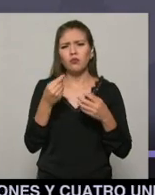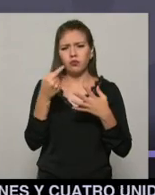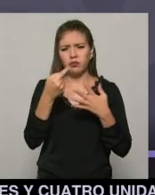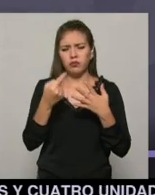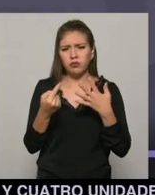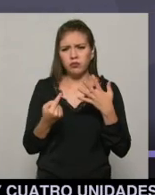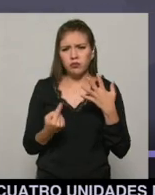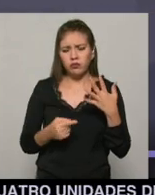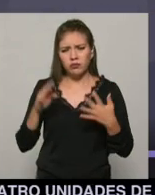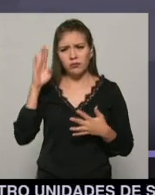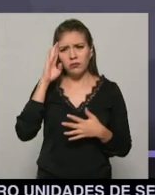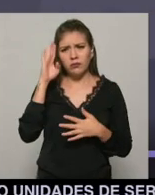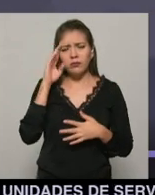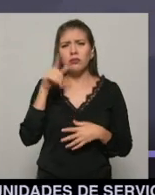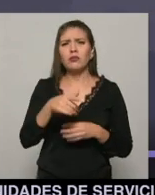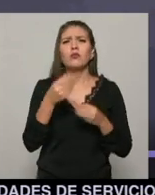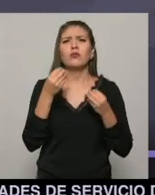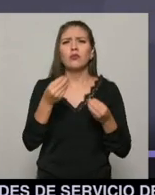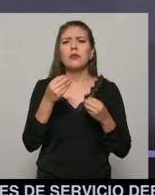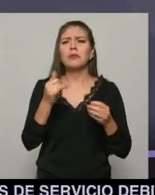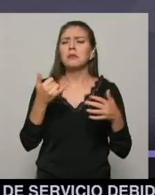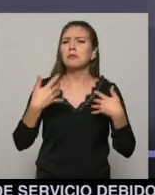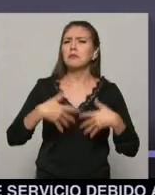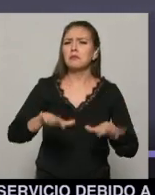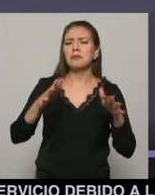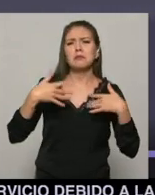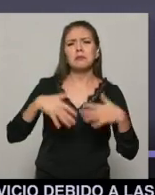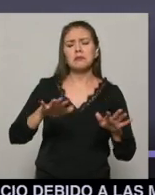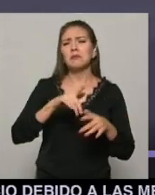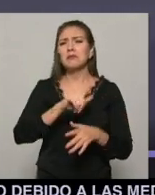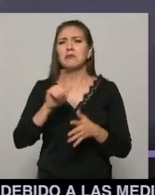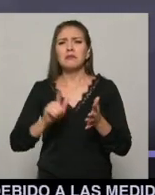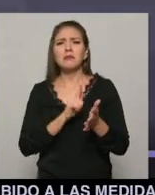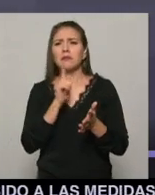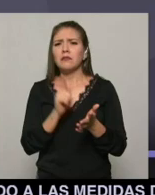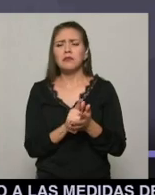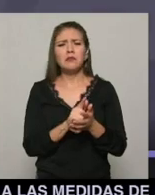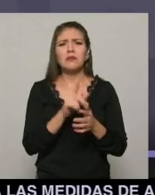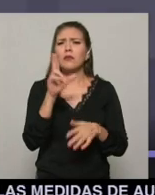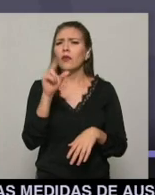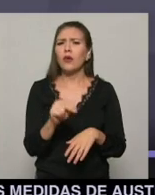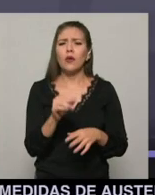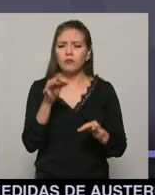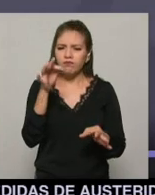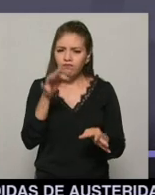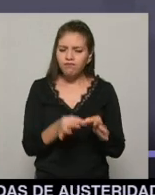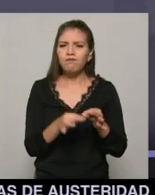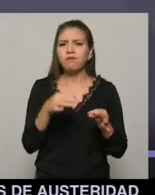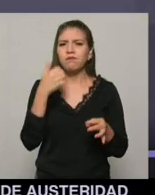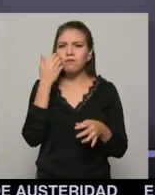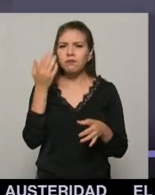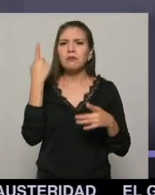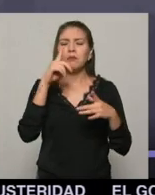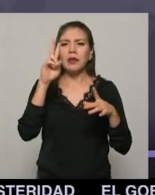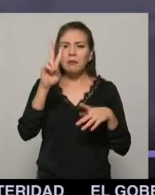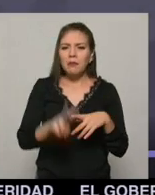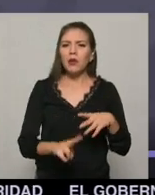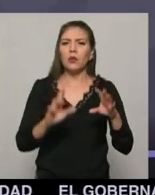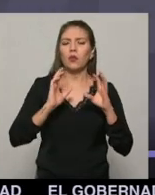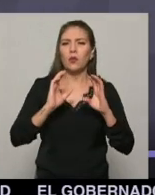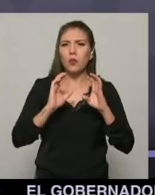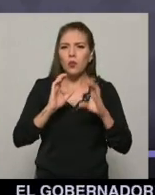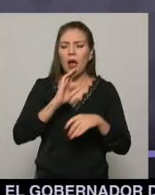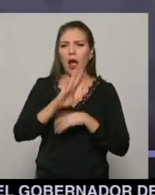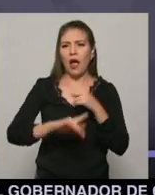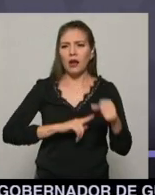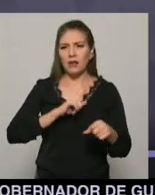están permitiendo o están dejando que esta ley no cumpla con su cometido de protección ni bienestar animal.